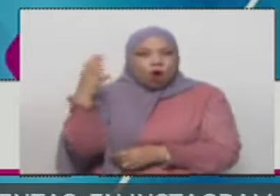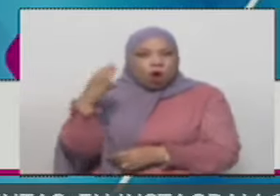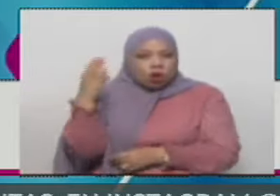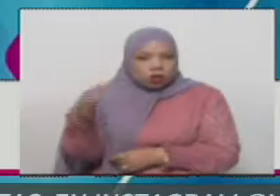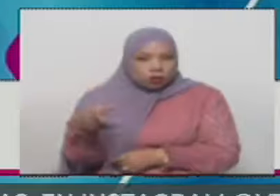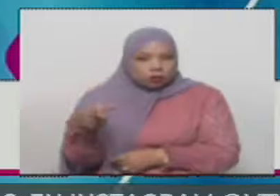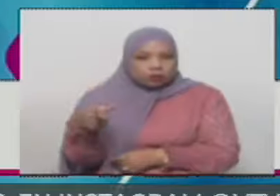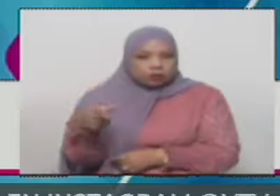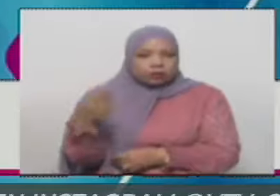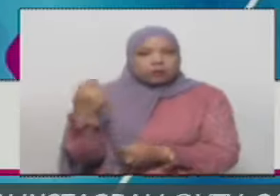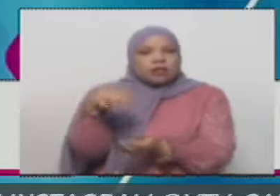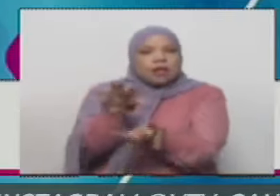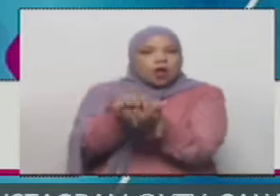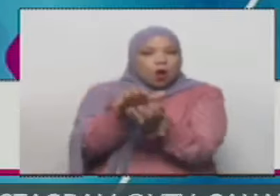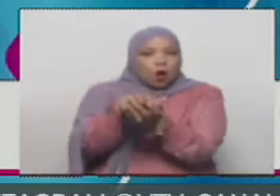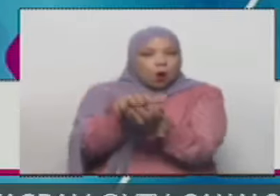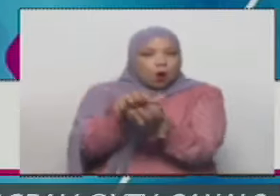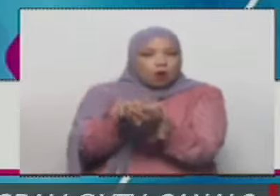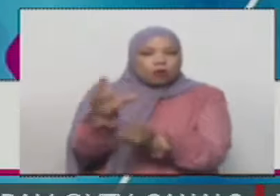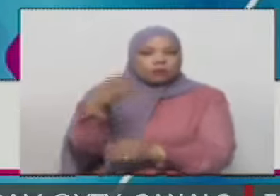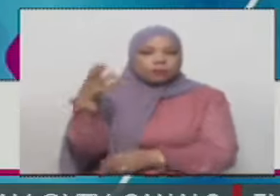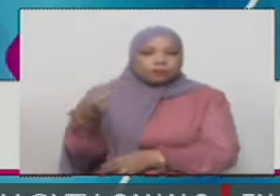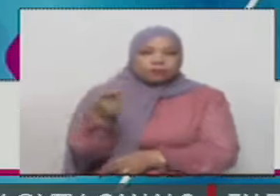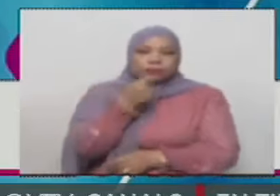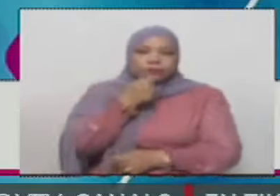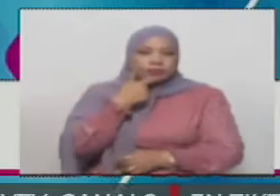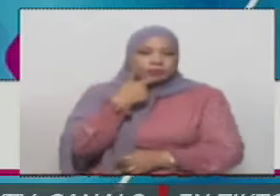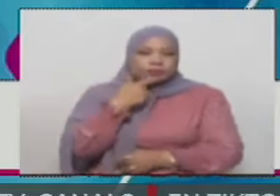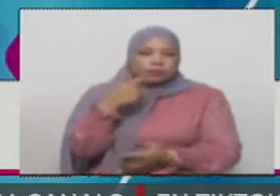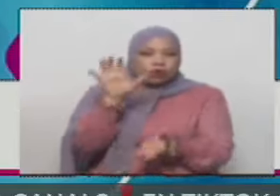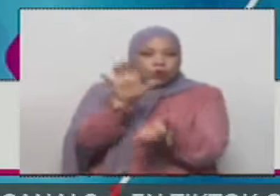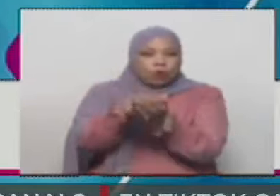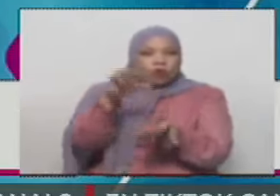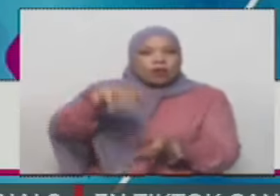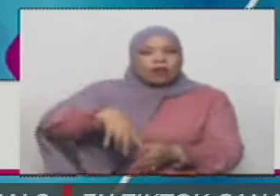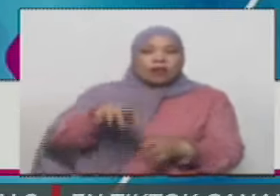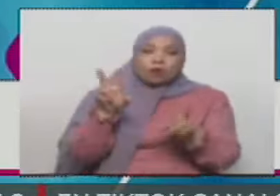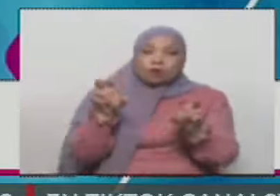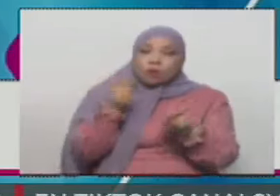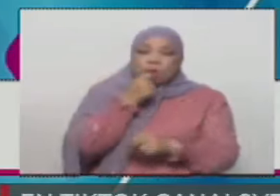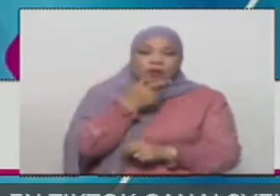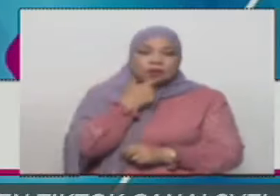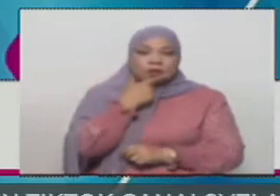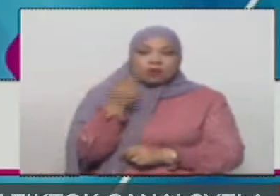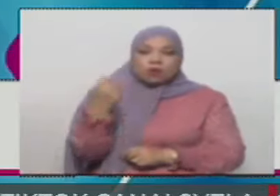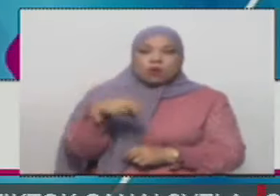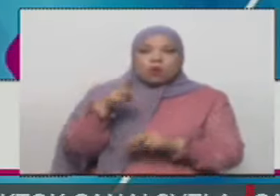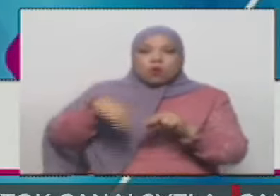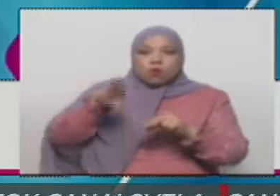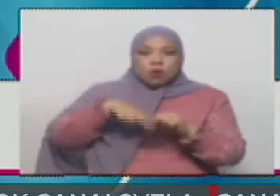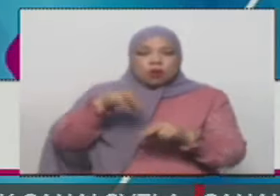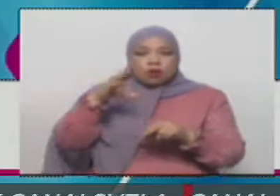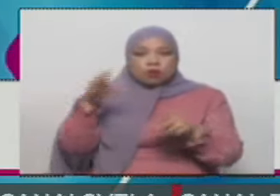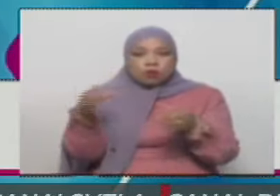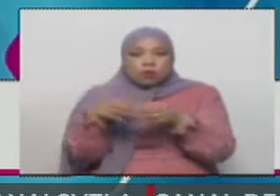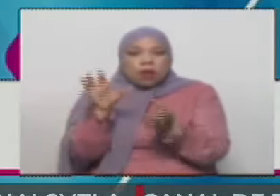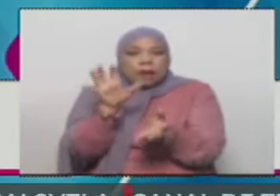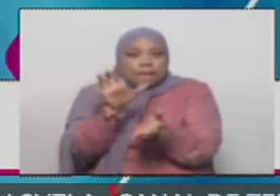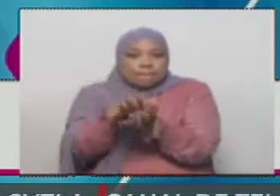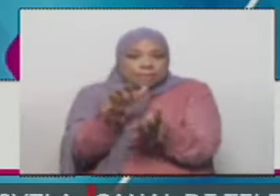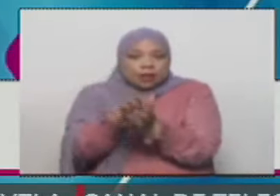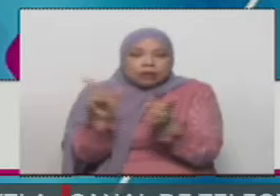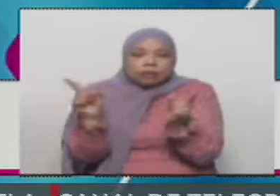¿verdad? De la isla de Coche, que es una potencia cultural del Estado de Nueva Esparta. Ellos son más pequeños que la isla de Margarita, que